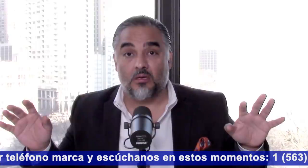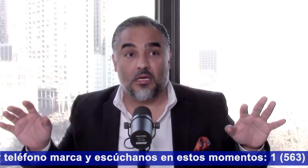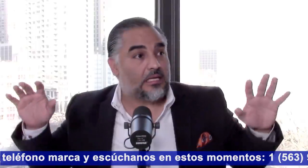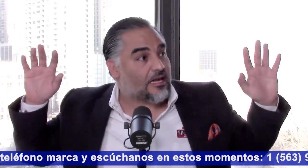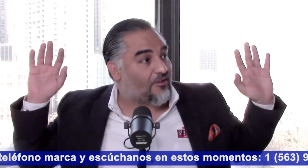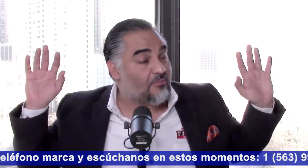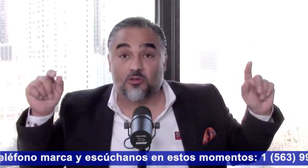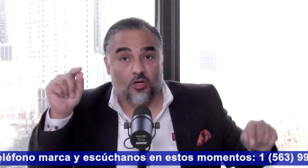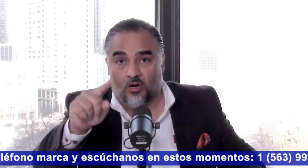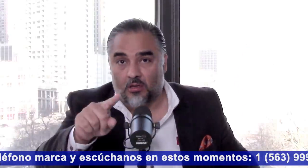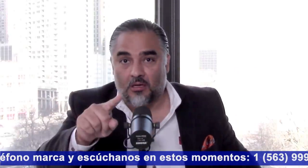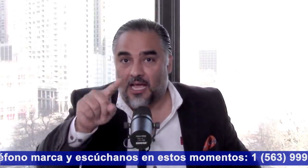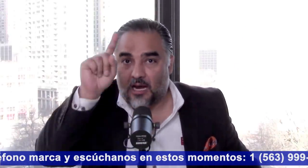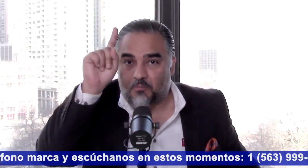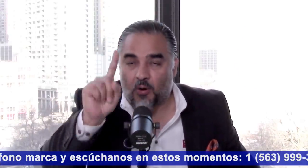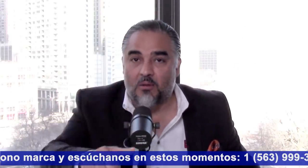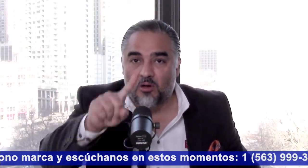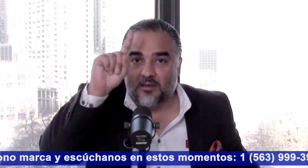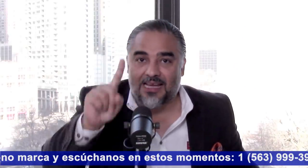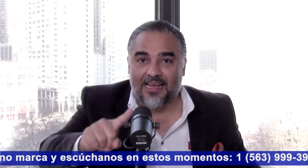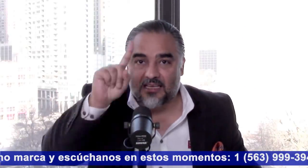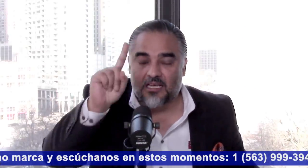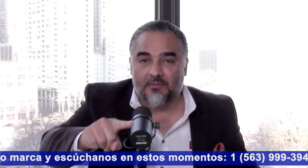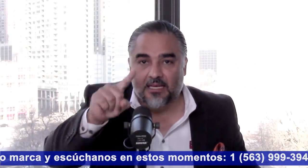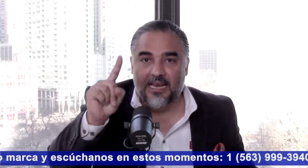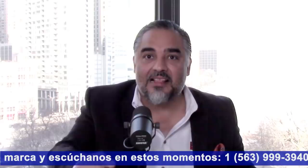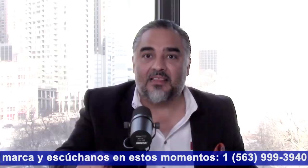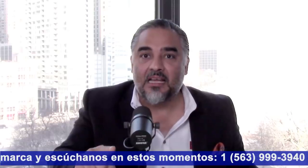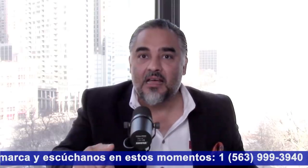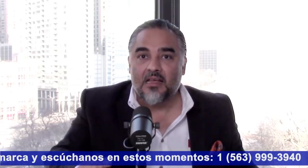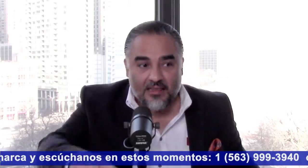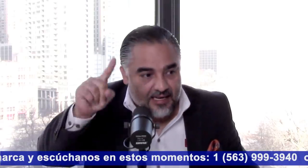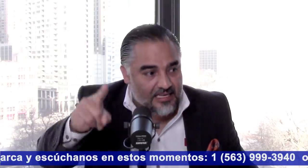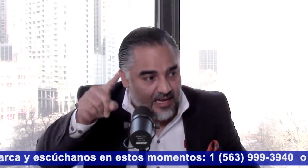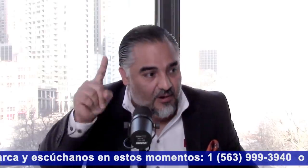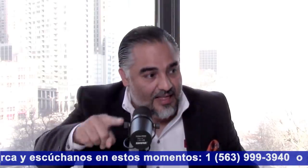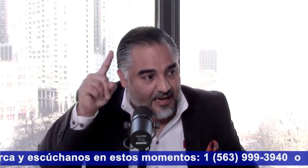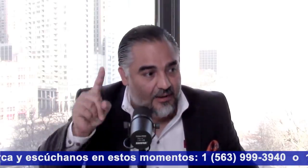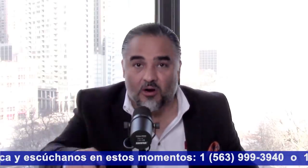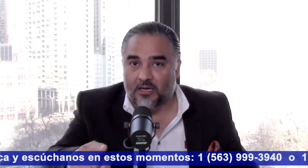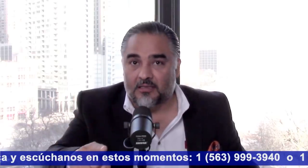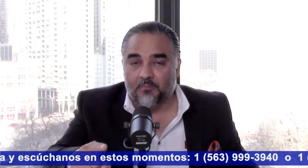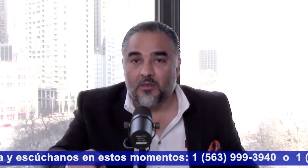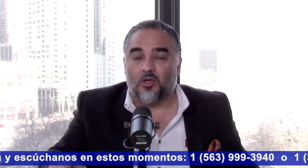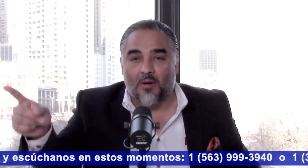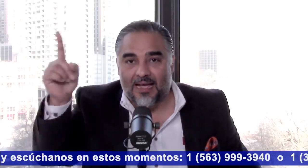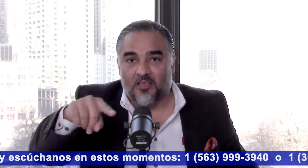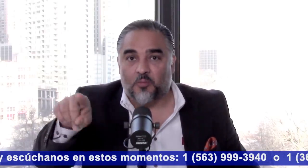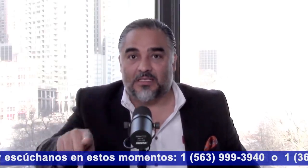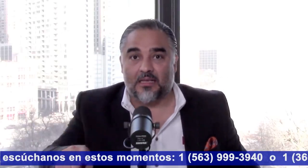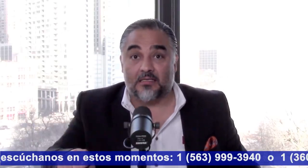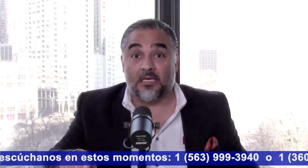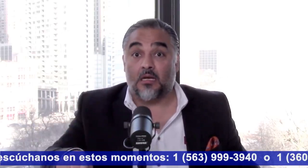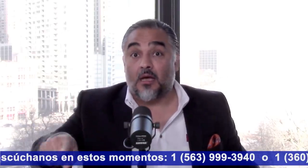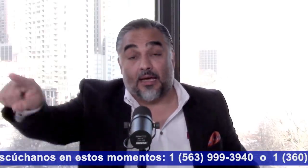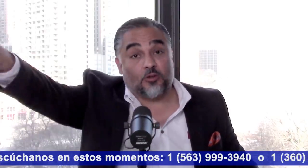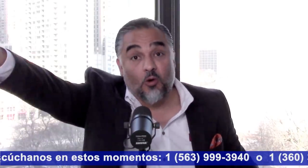Nacional, será la Guardia Nacional de López Obrador, pero ha sido aprobada por todos los partidos. No hubo nadie en contra. O sea